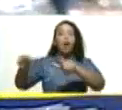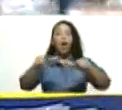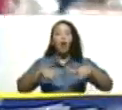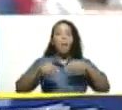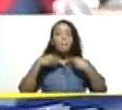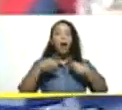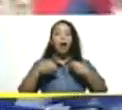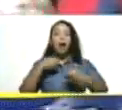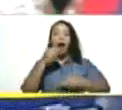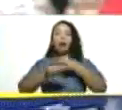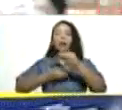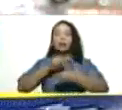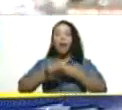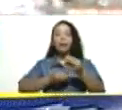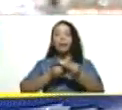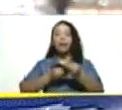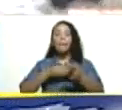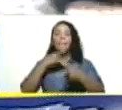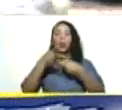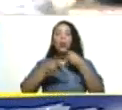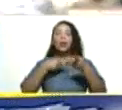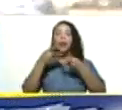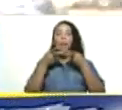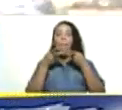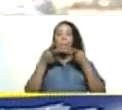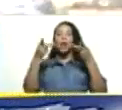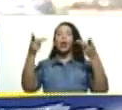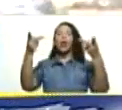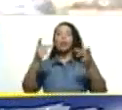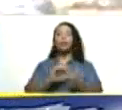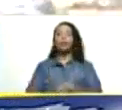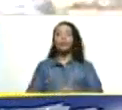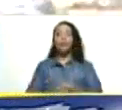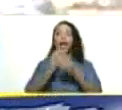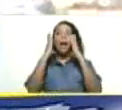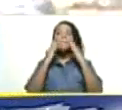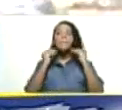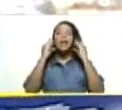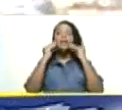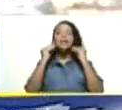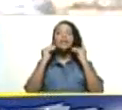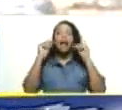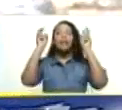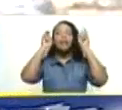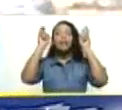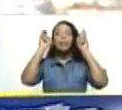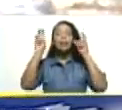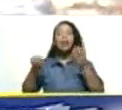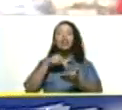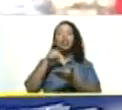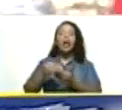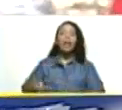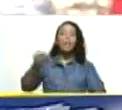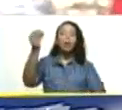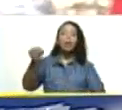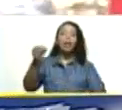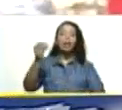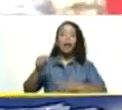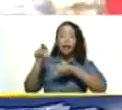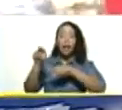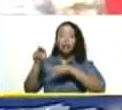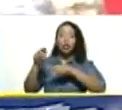que fuera una política pública, una experiencia de carácter nacional. Y eso fue lo que